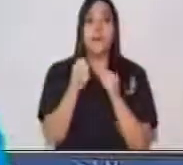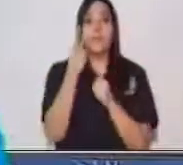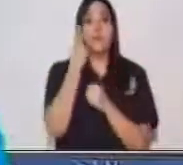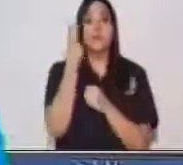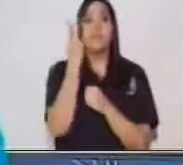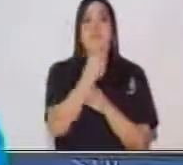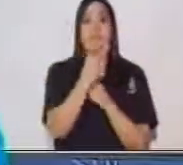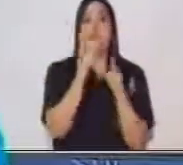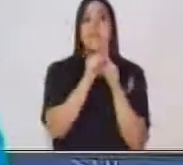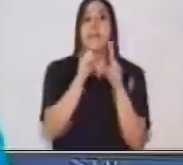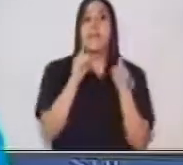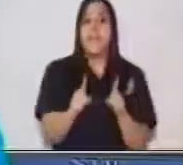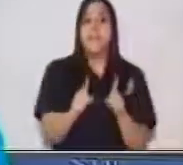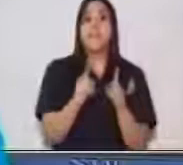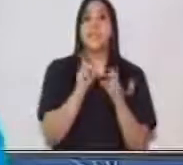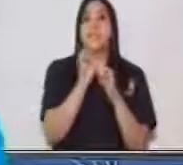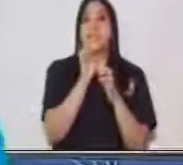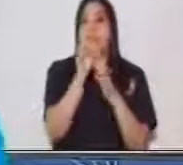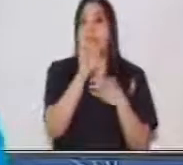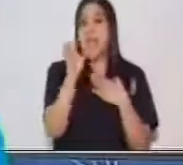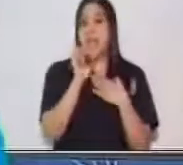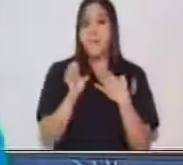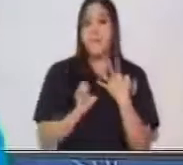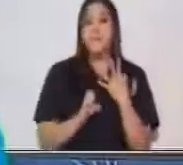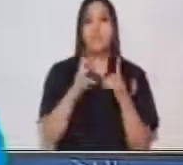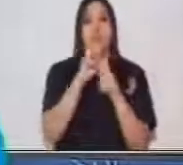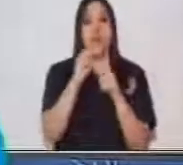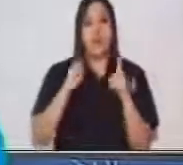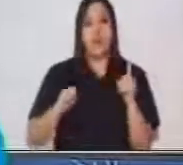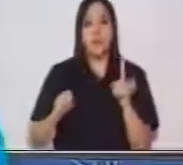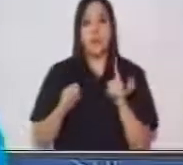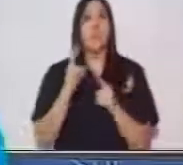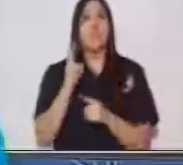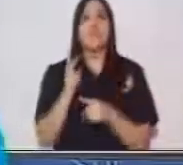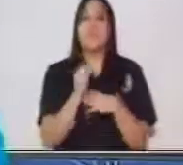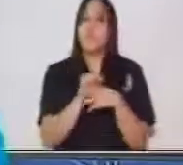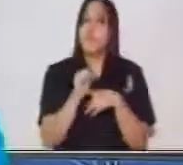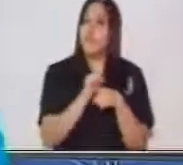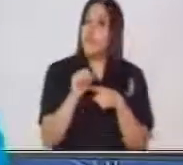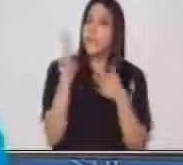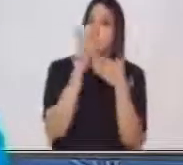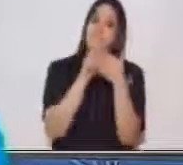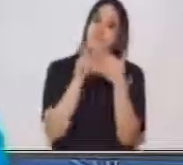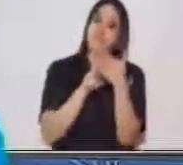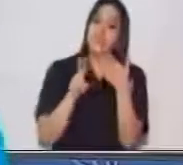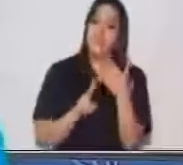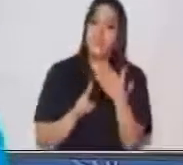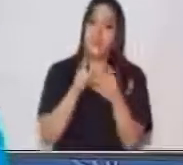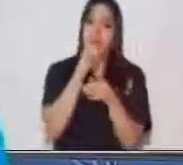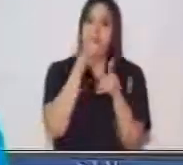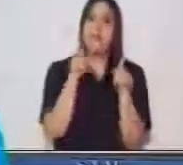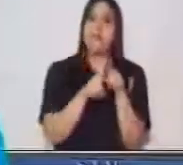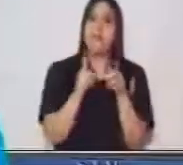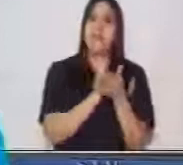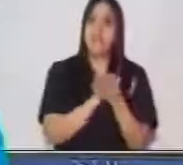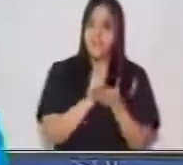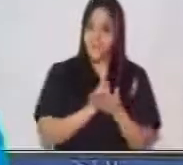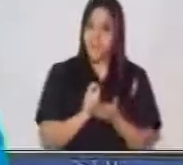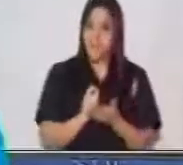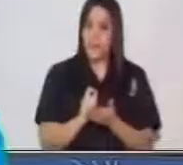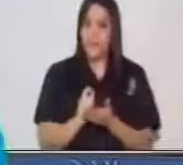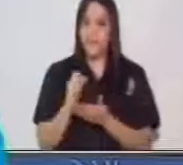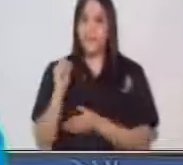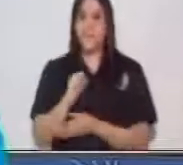la oración y también practicamos siempre lo que es lectura y también escritura. Muy bien,